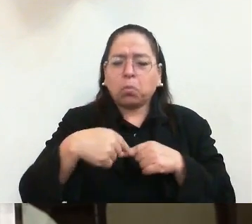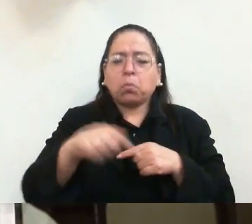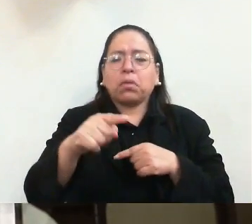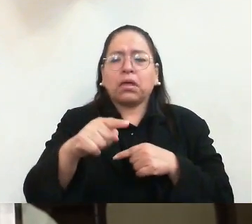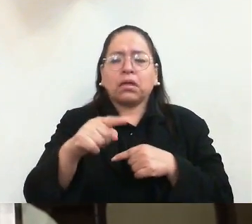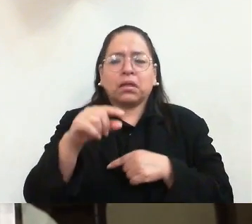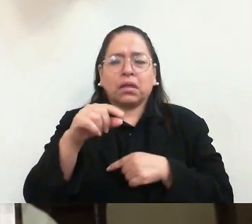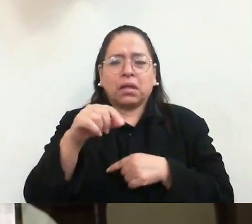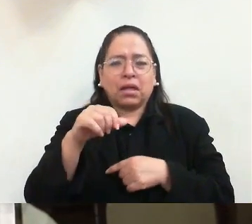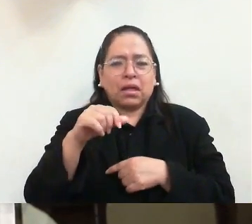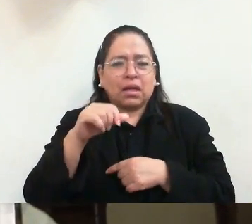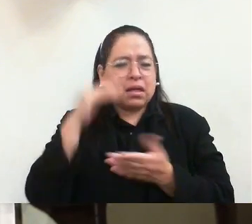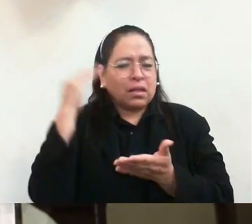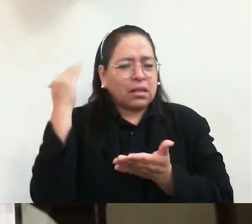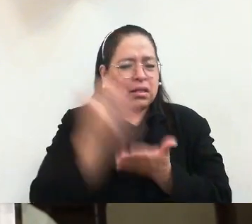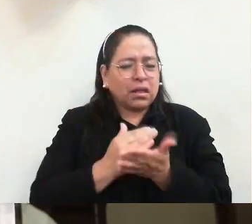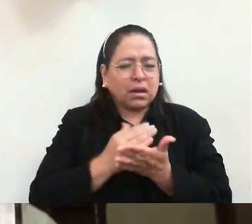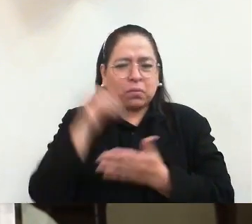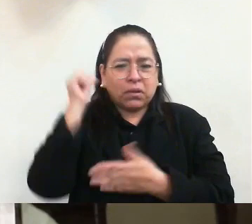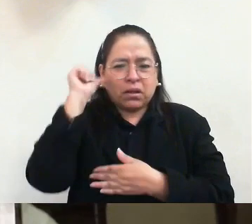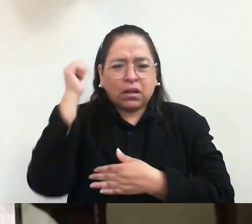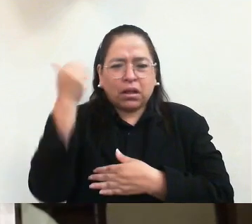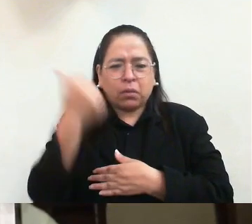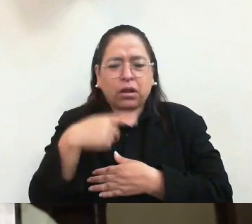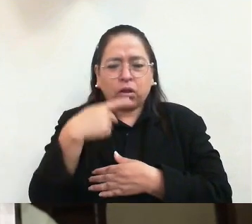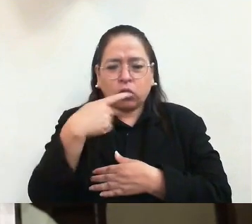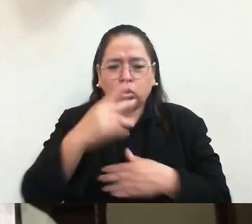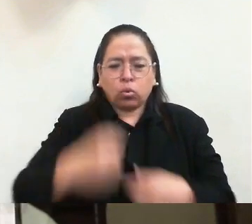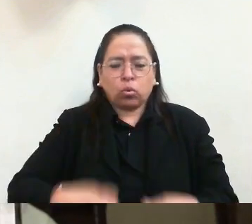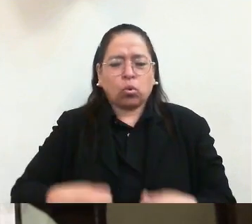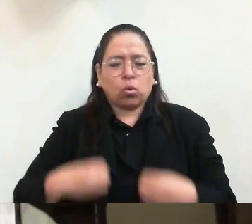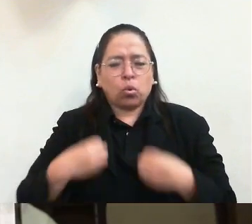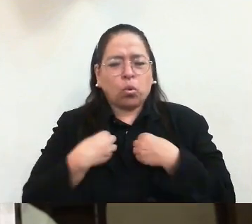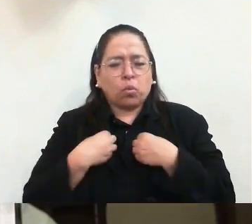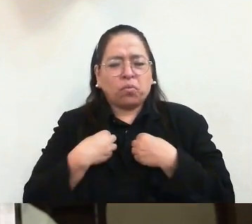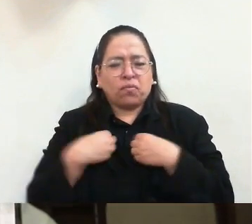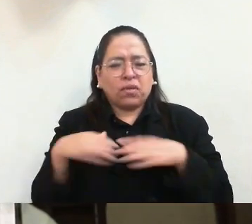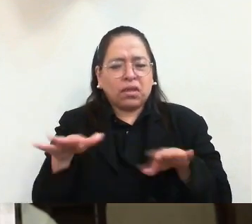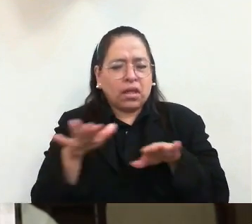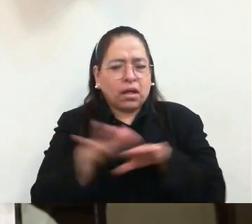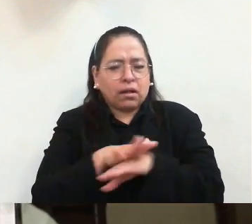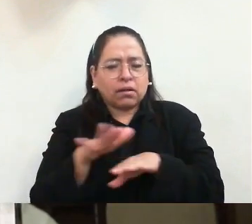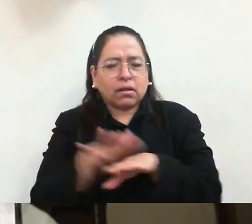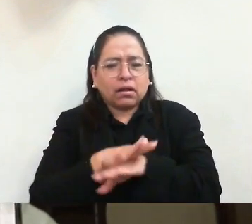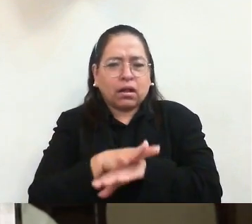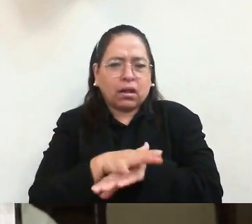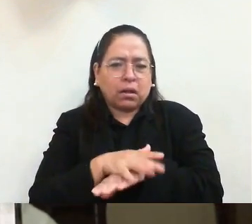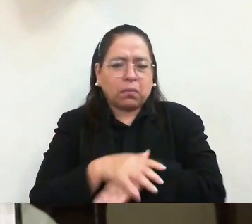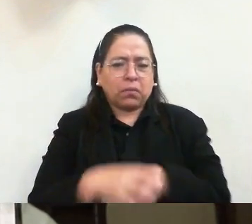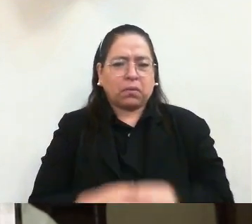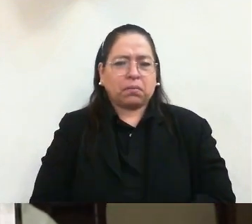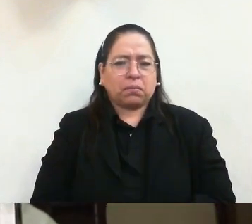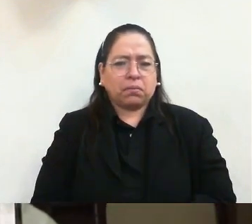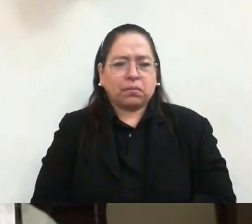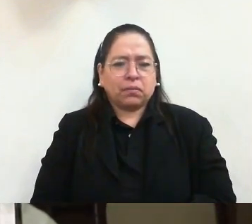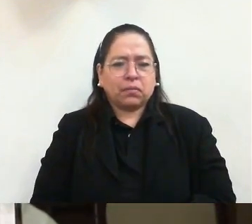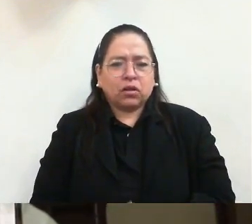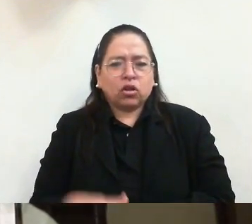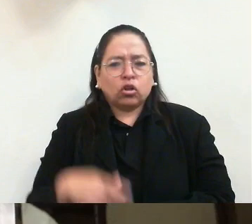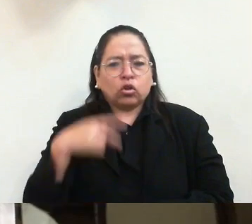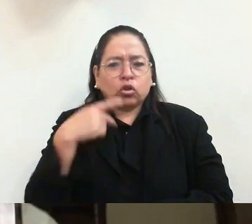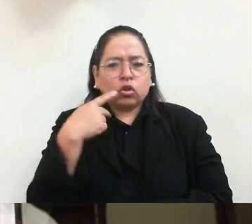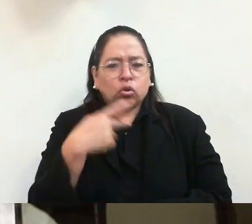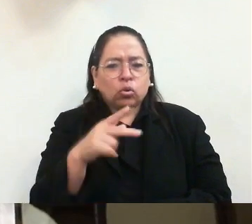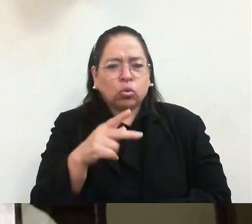tu vida que esto sea una enseñanza para ti que no te dejes